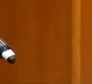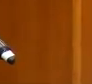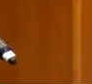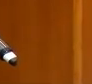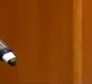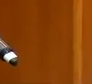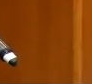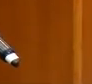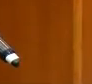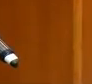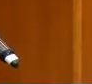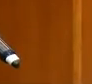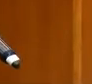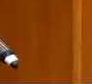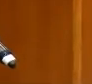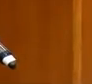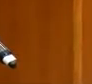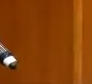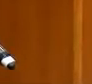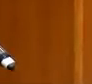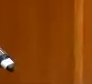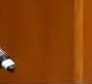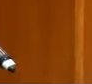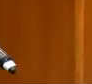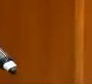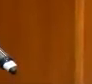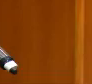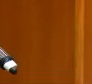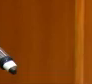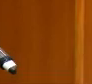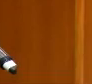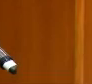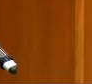amado, amado, amado de mi